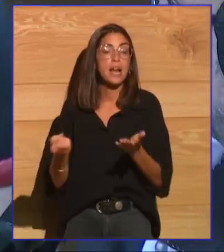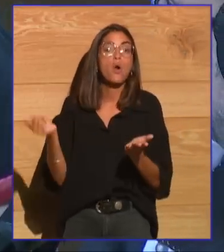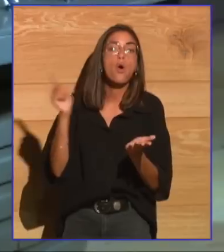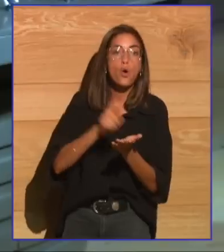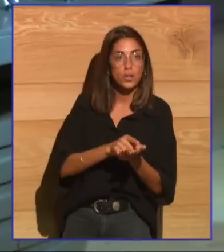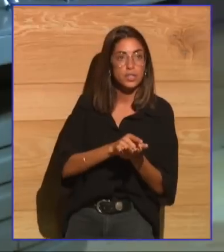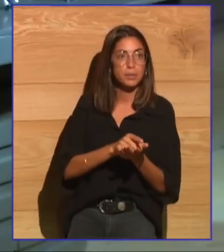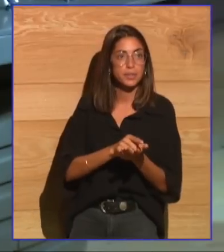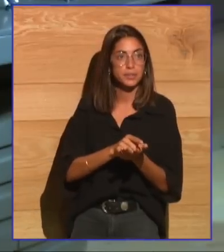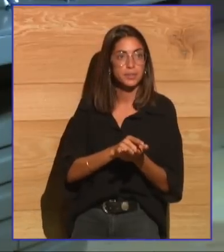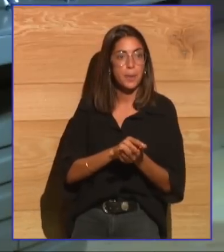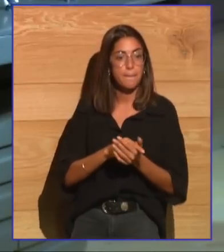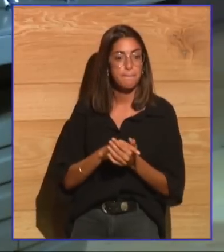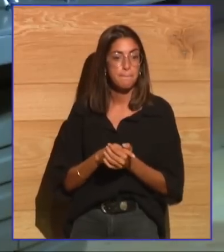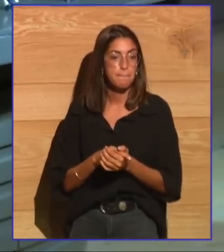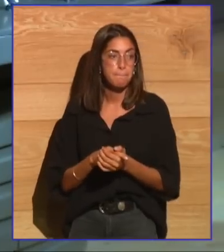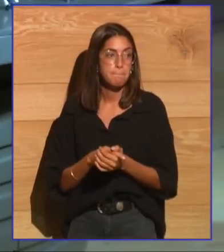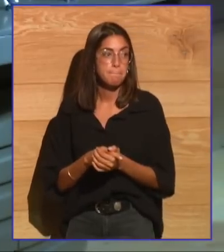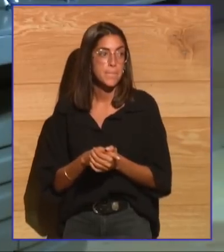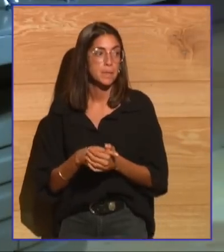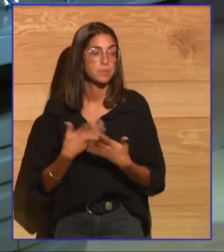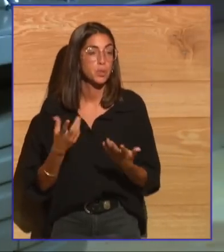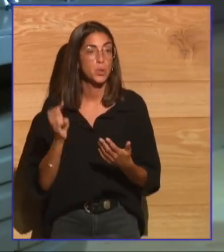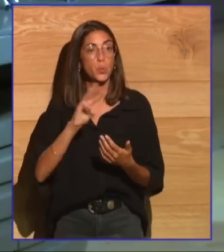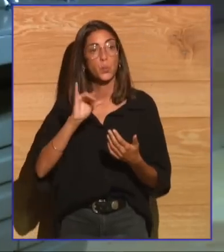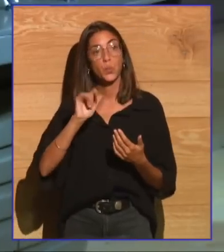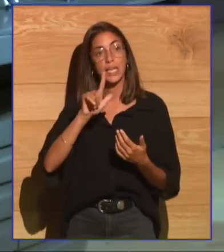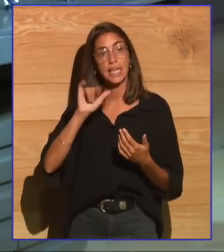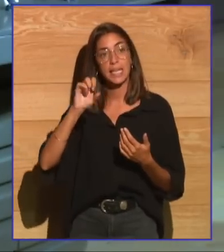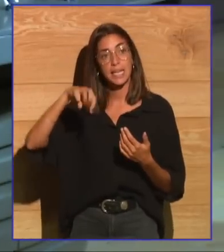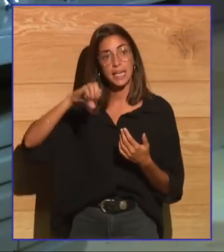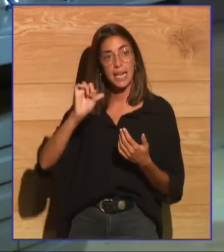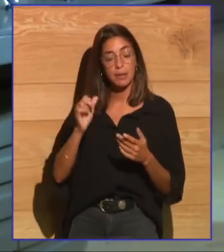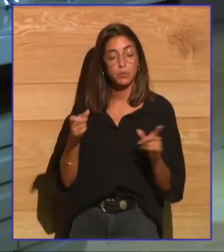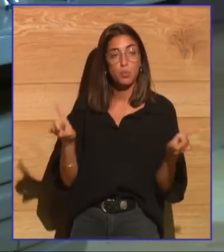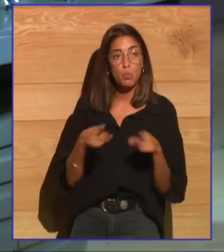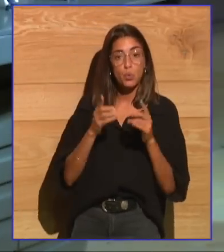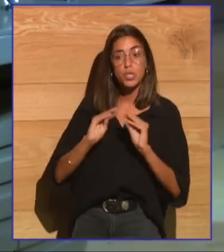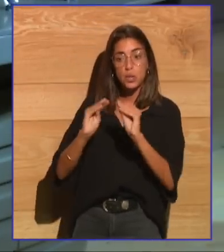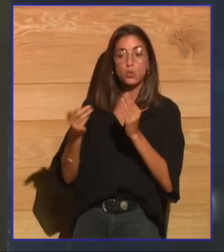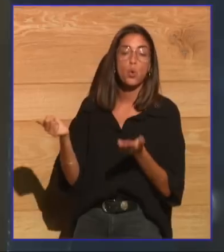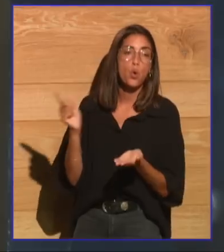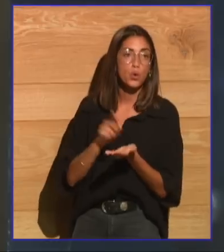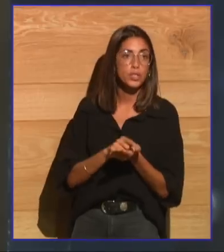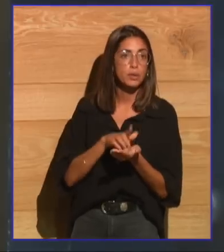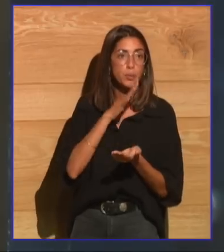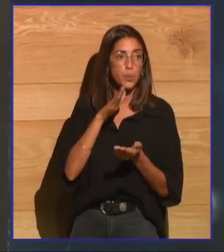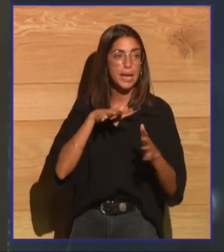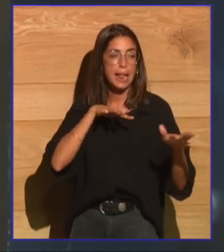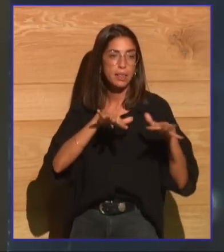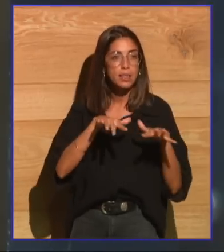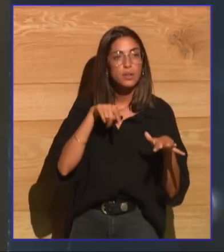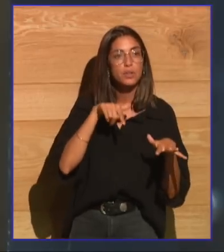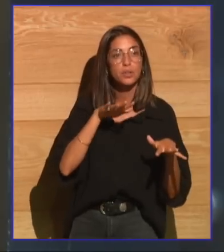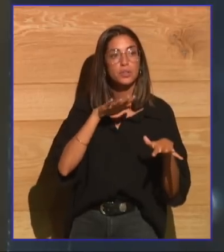muy punteado por la música de williams que retoma el leit motiv que había abandonado cuando había dejado de suceder esa acción que es condición pura no